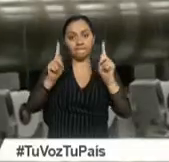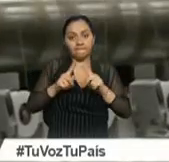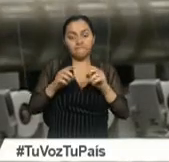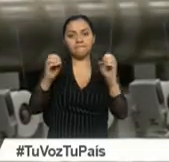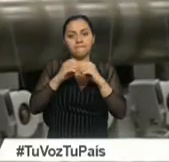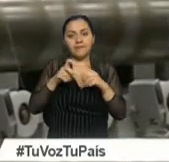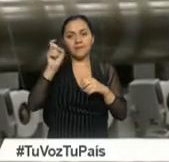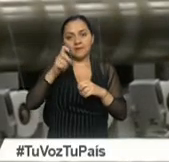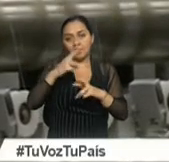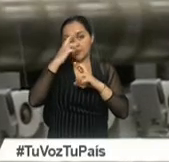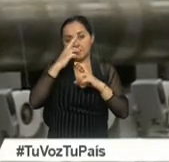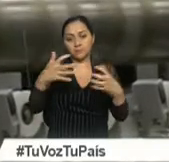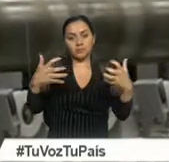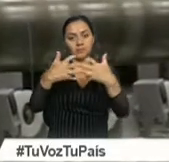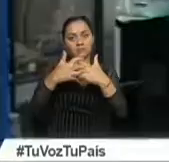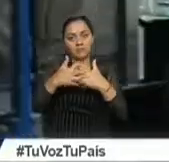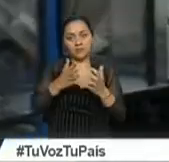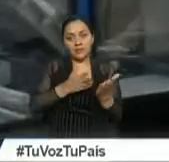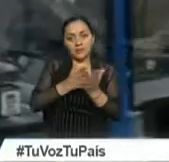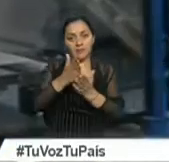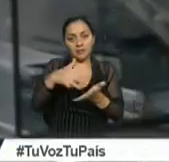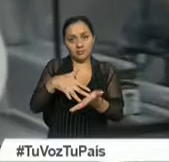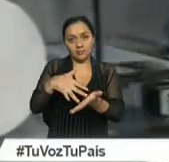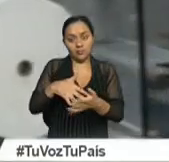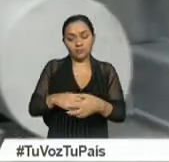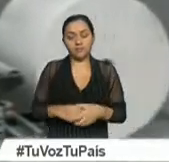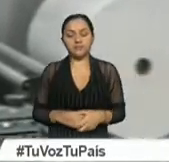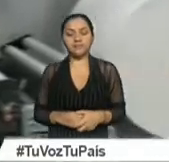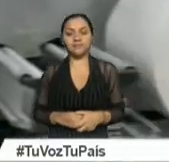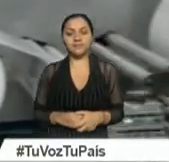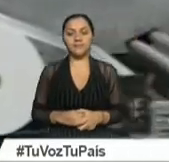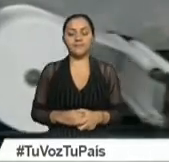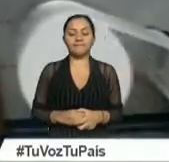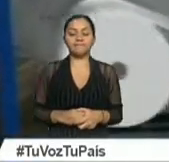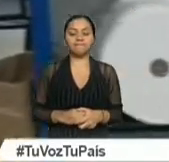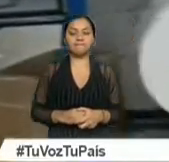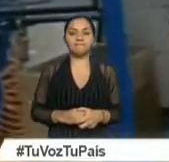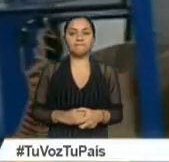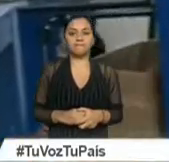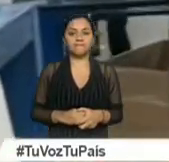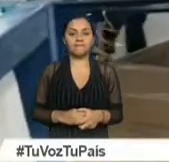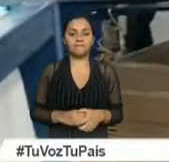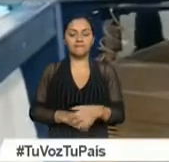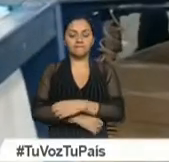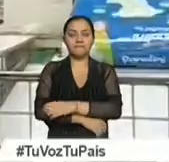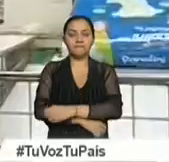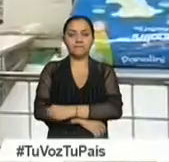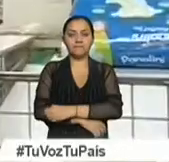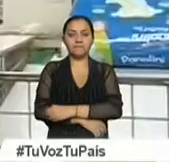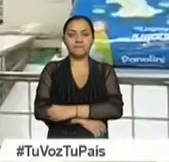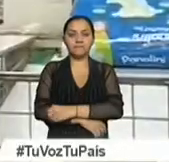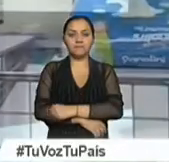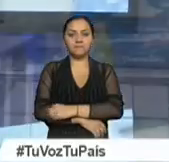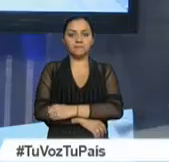deberán ser coherentes con su carrera de estudio. Luis Andrade, Noticiero Ciudadano.